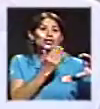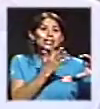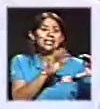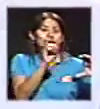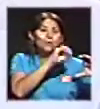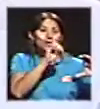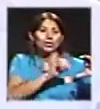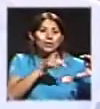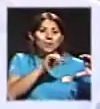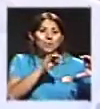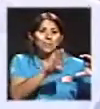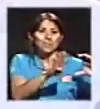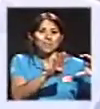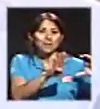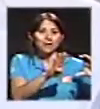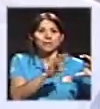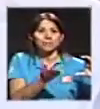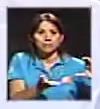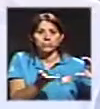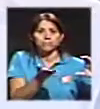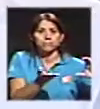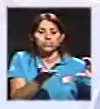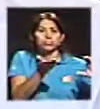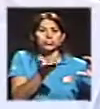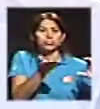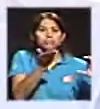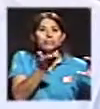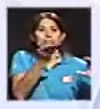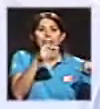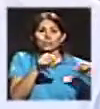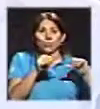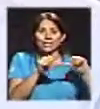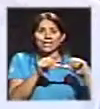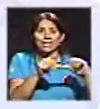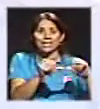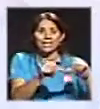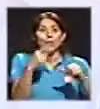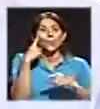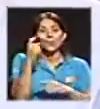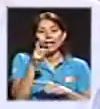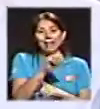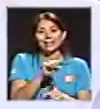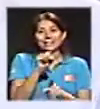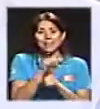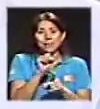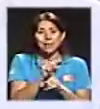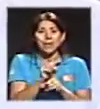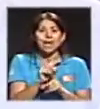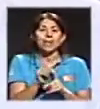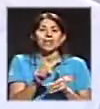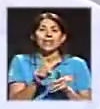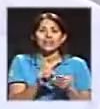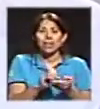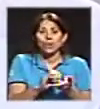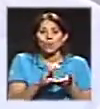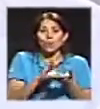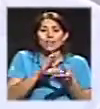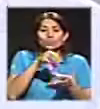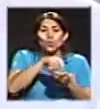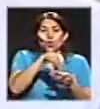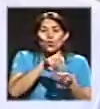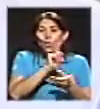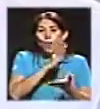sea, con tendencias crecientes a través del tiempo. Esto va a seguir creciendo, pues la dinámica de acumulación no va a parar, sino hasta bien entrados los años